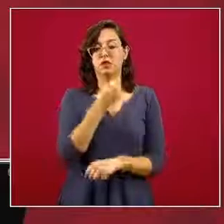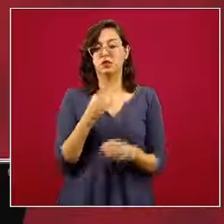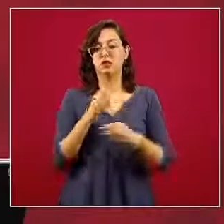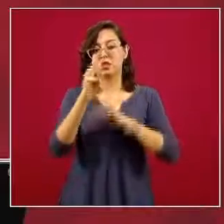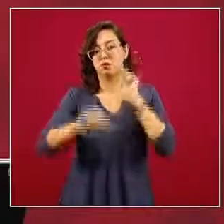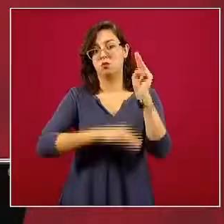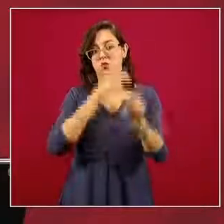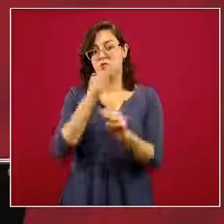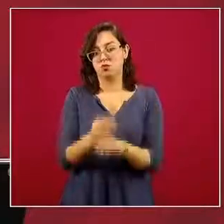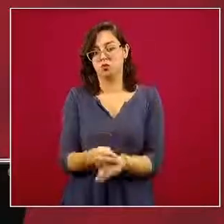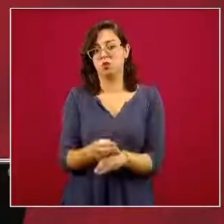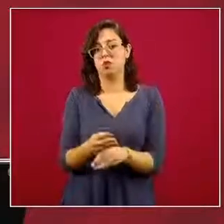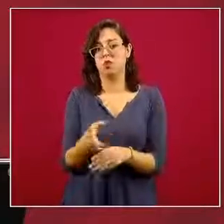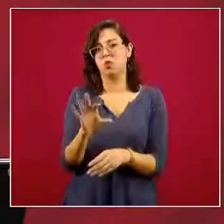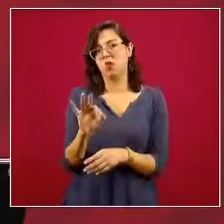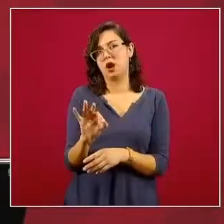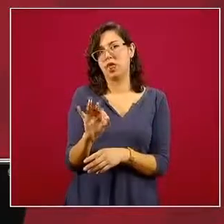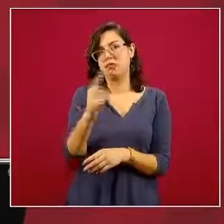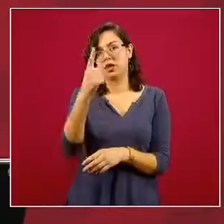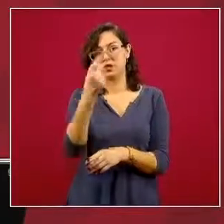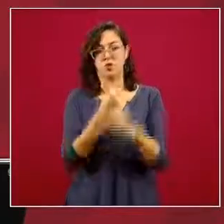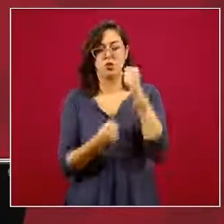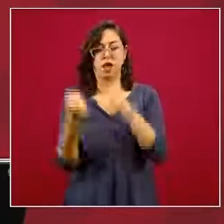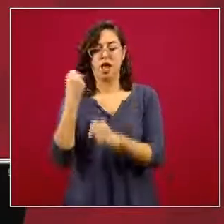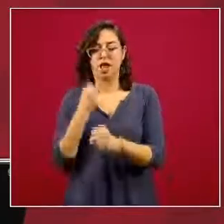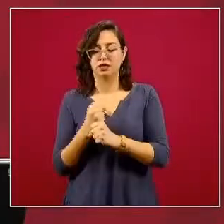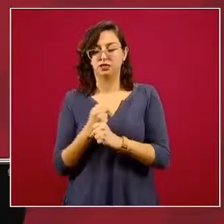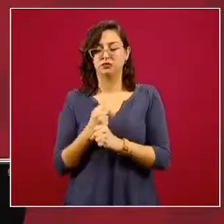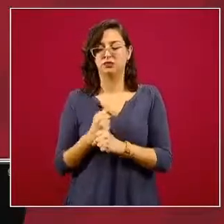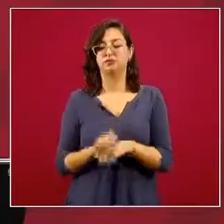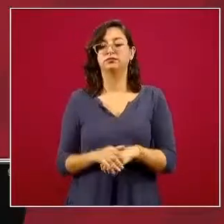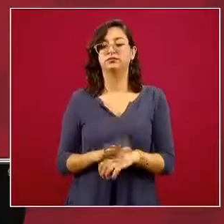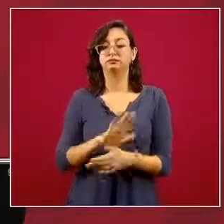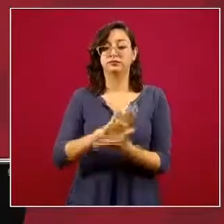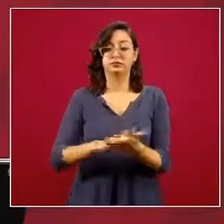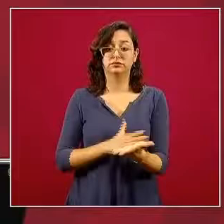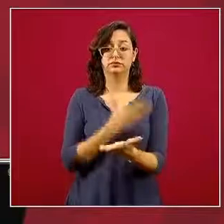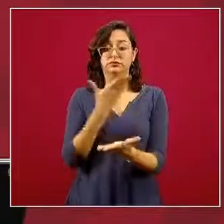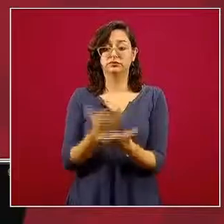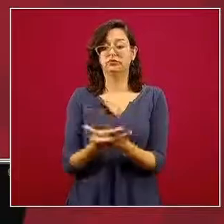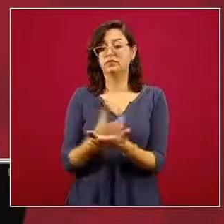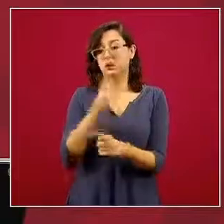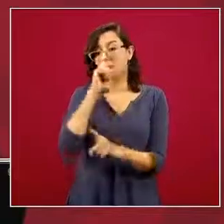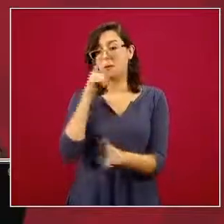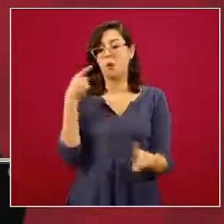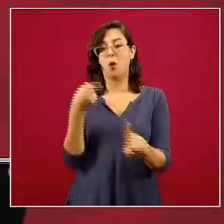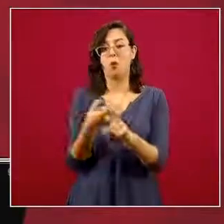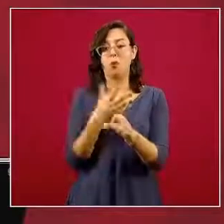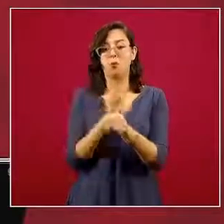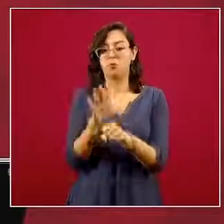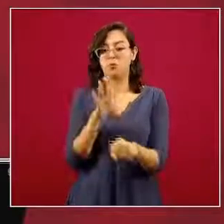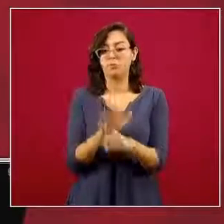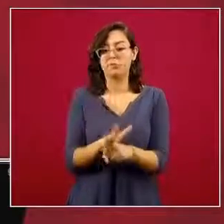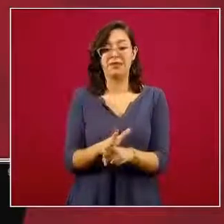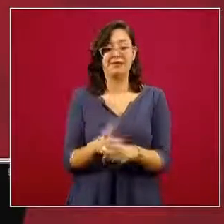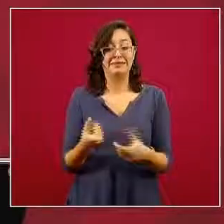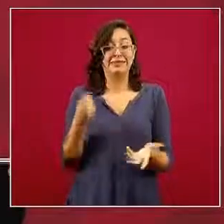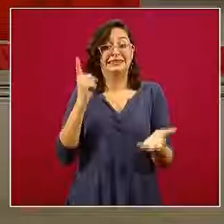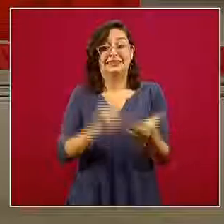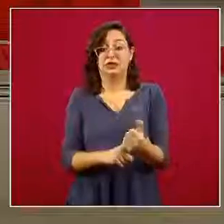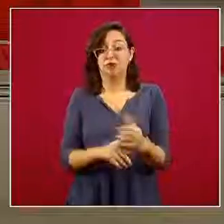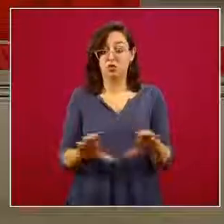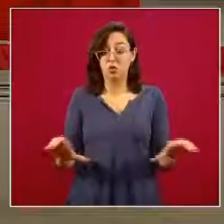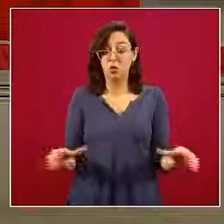años, 41 de hecho ya. Y en este modelo la visión es una visión eminentemente